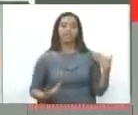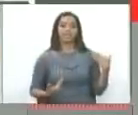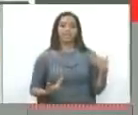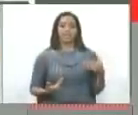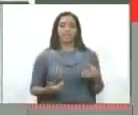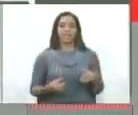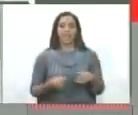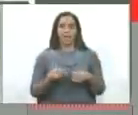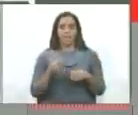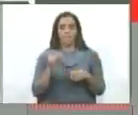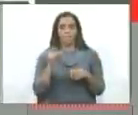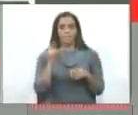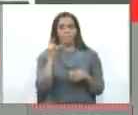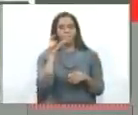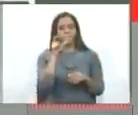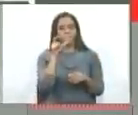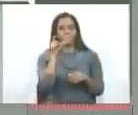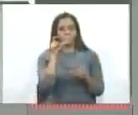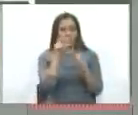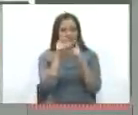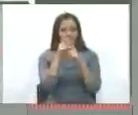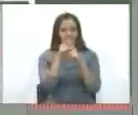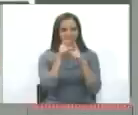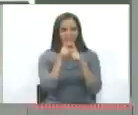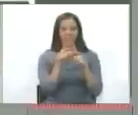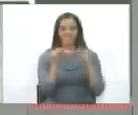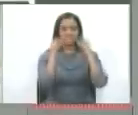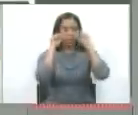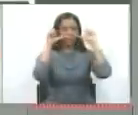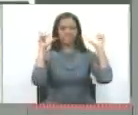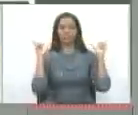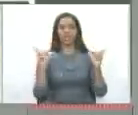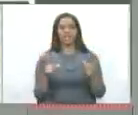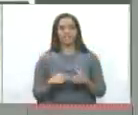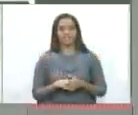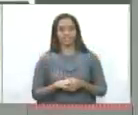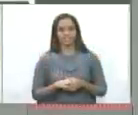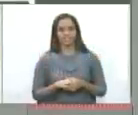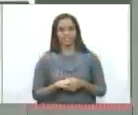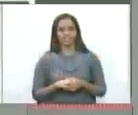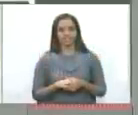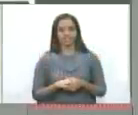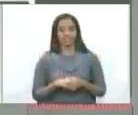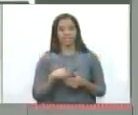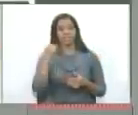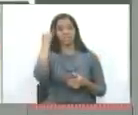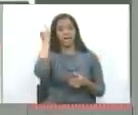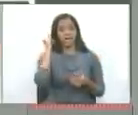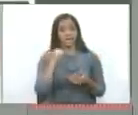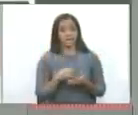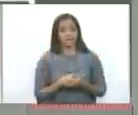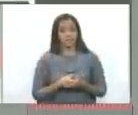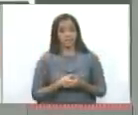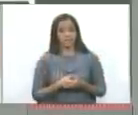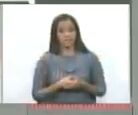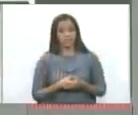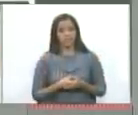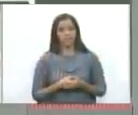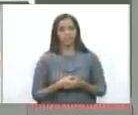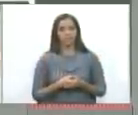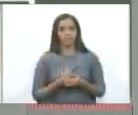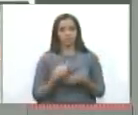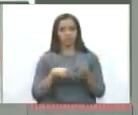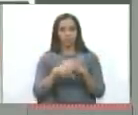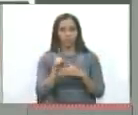La palabra adecuada es impresionante. ¿Verdad? Impresionante, presidente. Imagínate. Si yo ahora voy, en un ratico